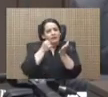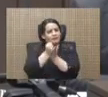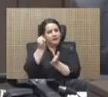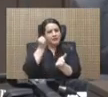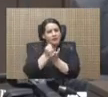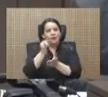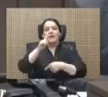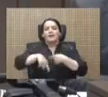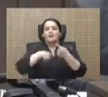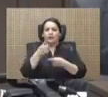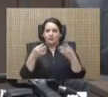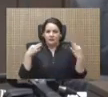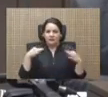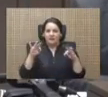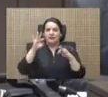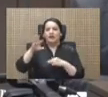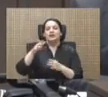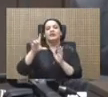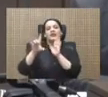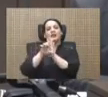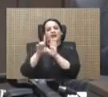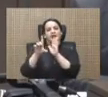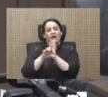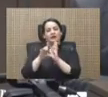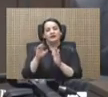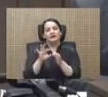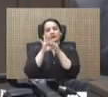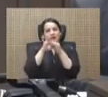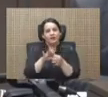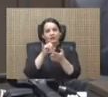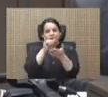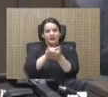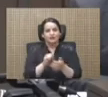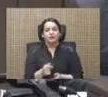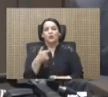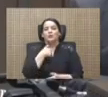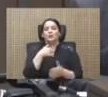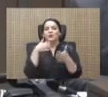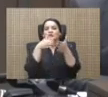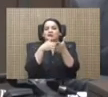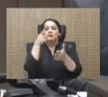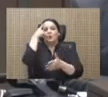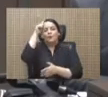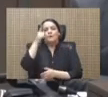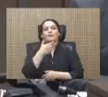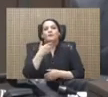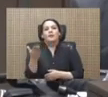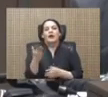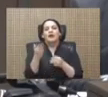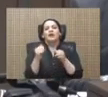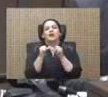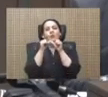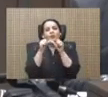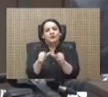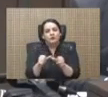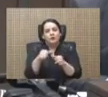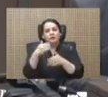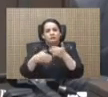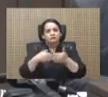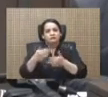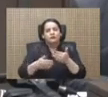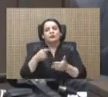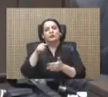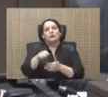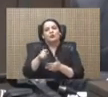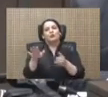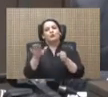y vamos a tratar de legislar sobre eso. Insisto, para rellenar los espacios